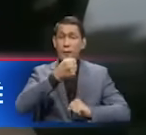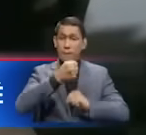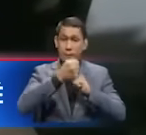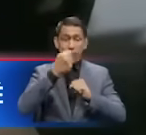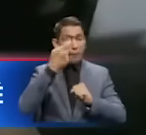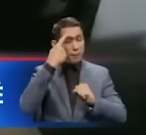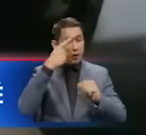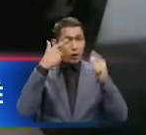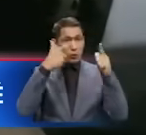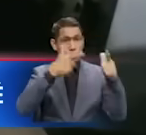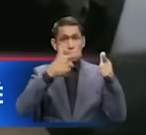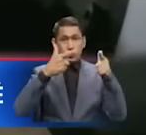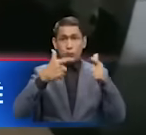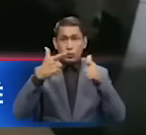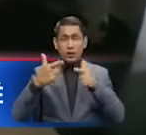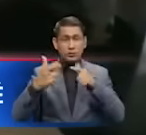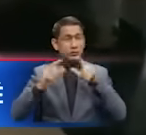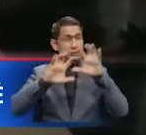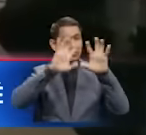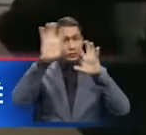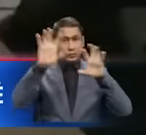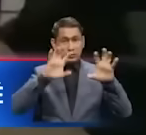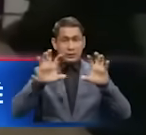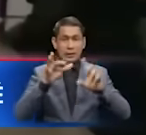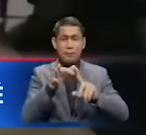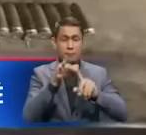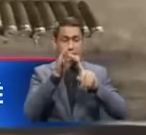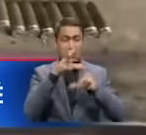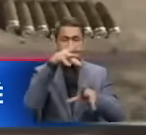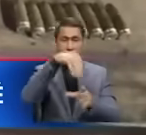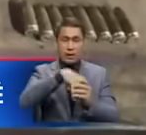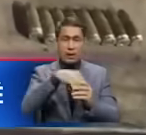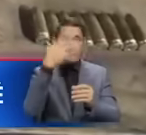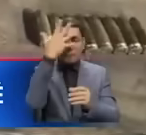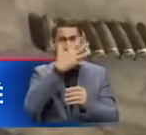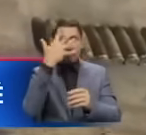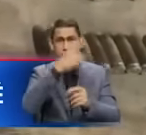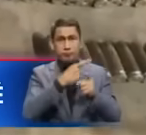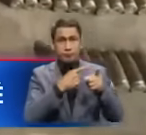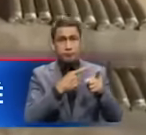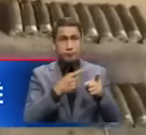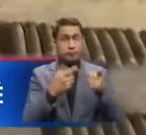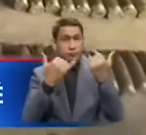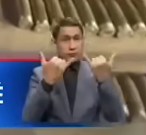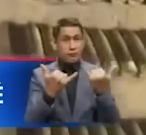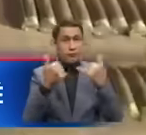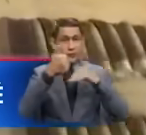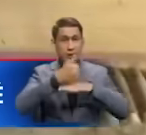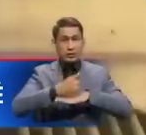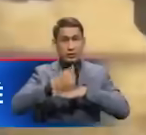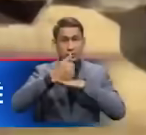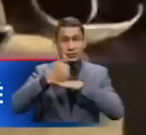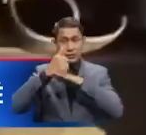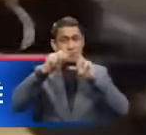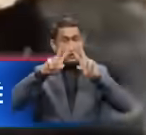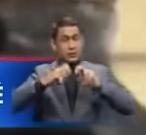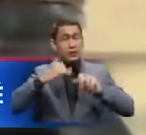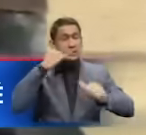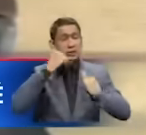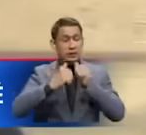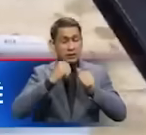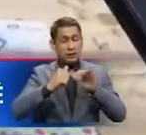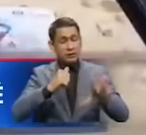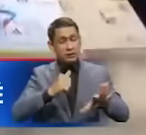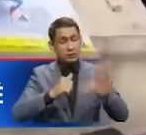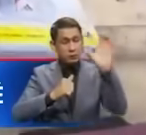seguridad y el desarrollo integral de la provincia de Esmeraldas. Además, las autoridades están investigando teléfonos móviles,